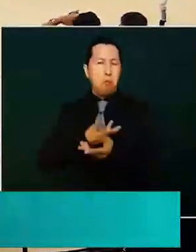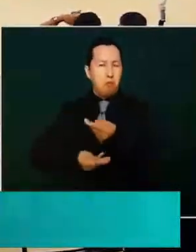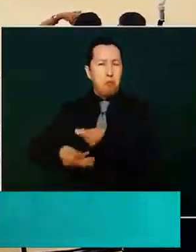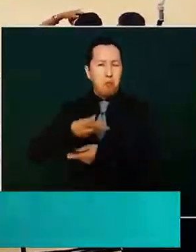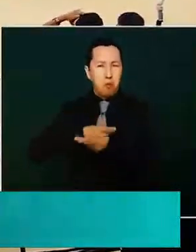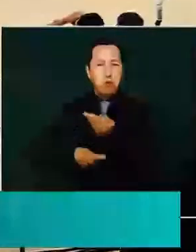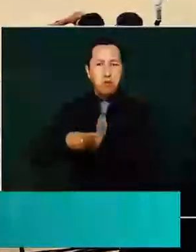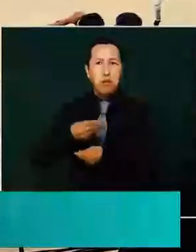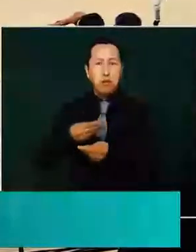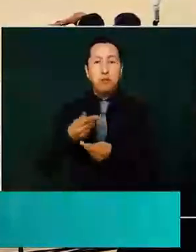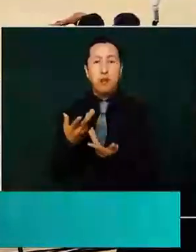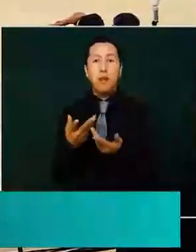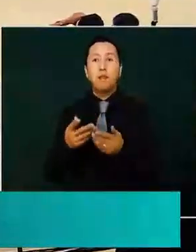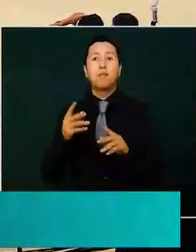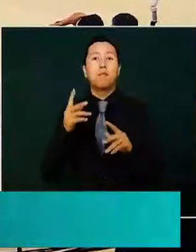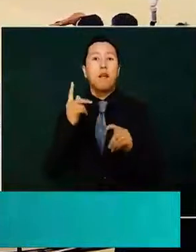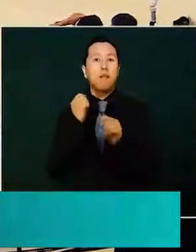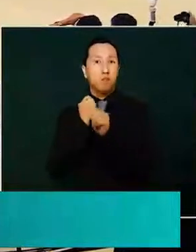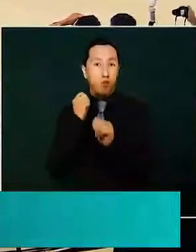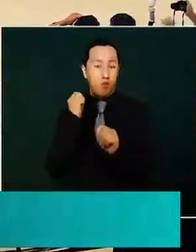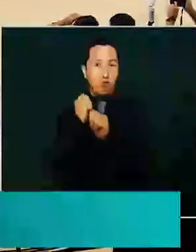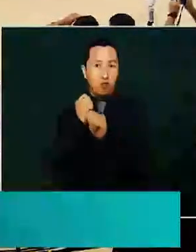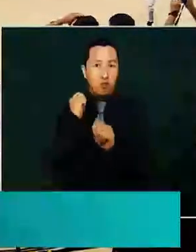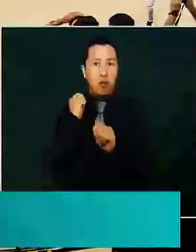se beneficia el transporte,